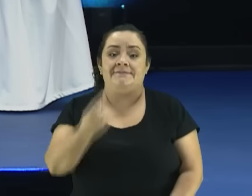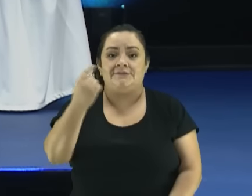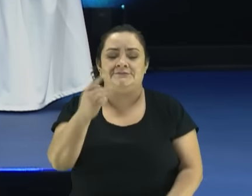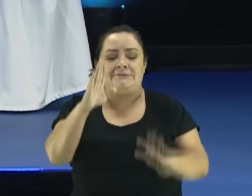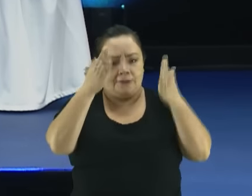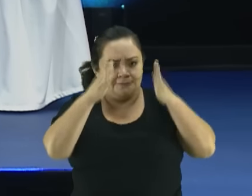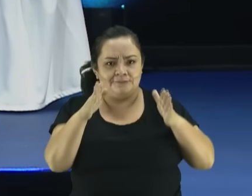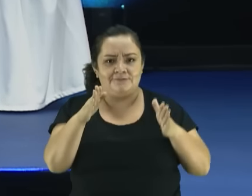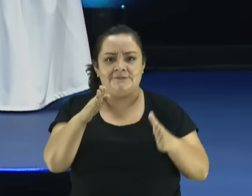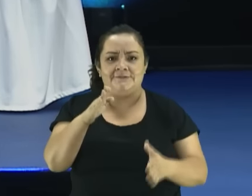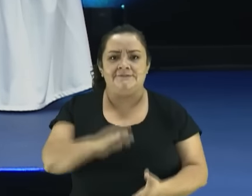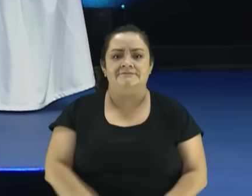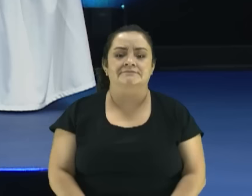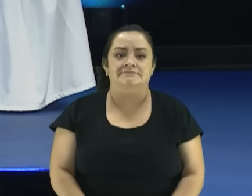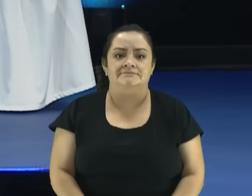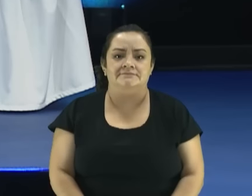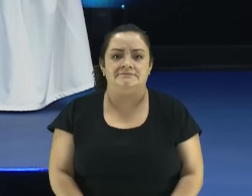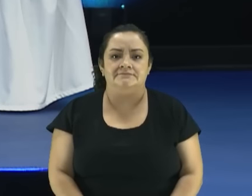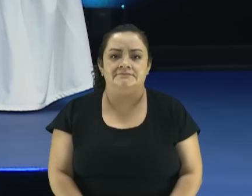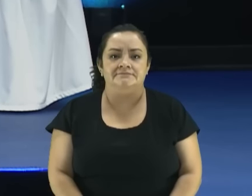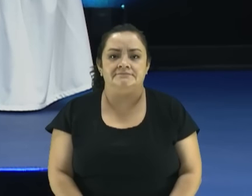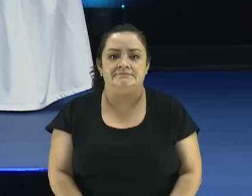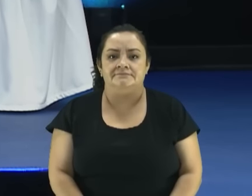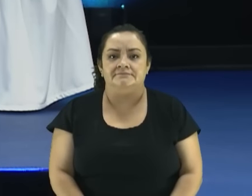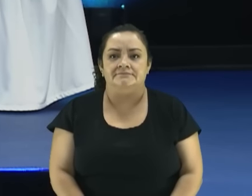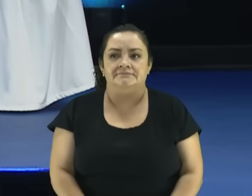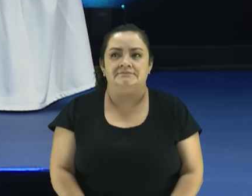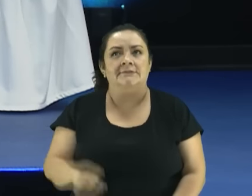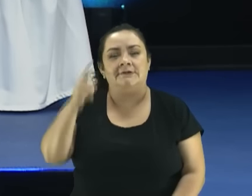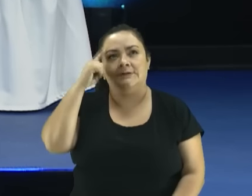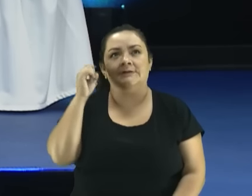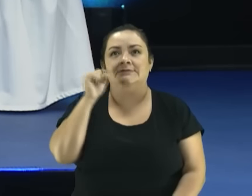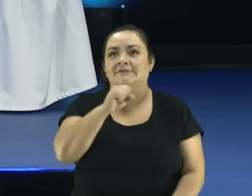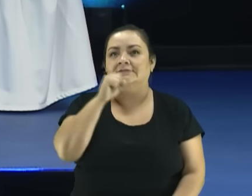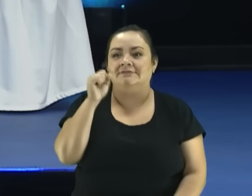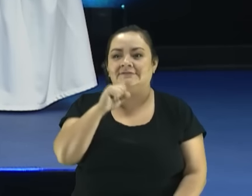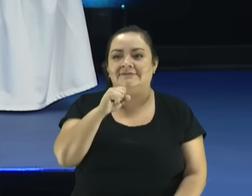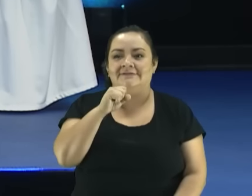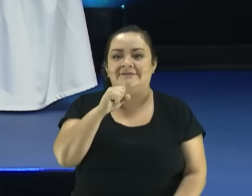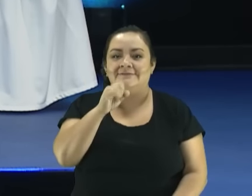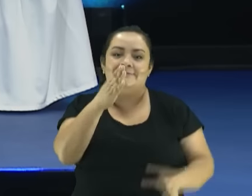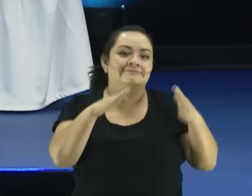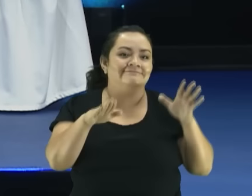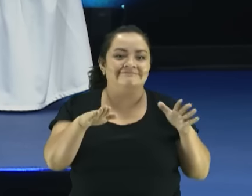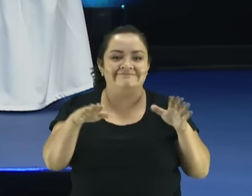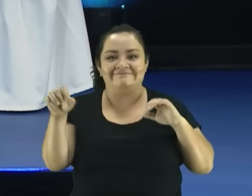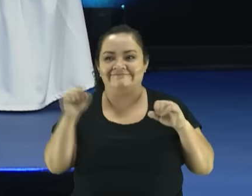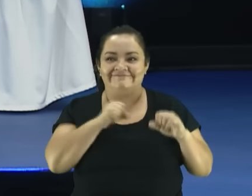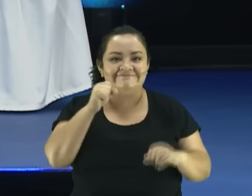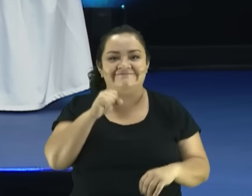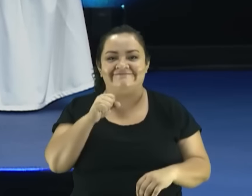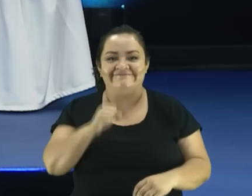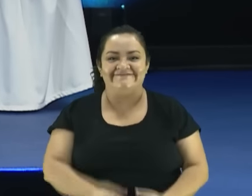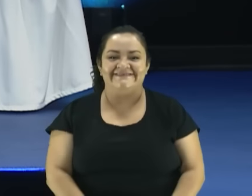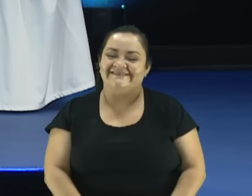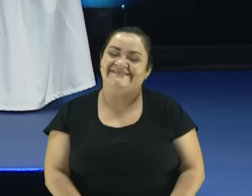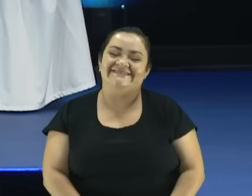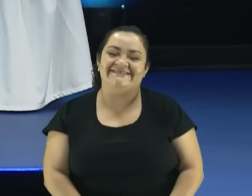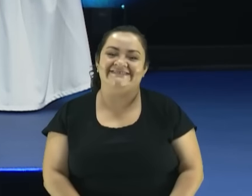sensual sensual Me acabo acordar aqu Corito se lo pueden ustedes herman sensual un movimiento no